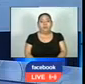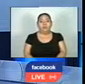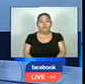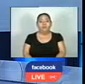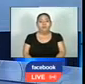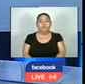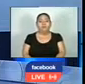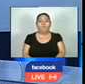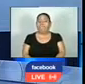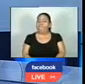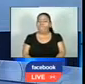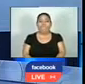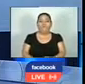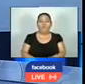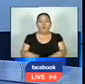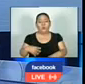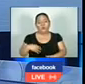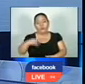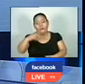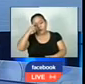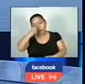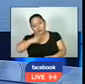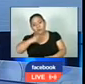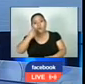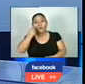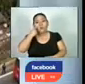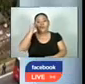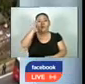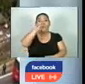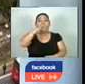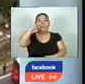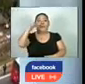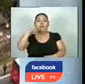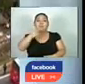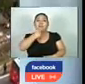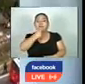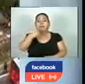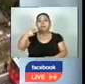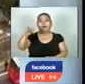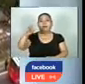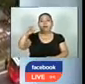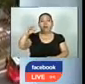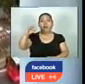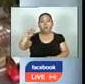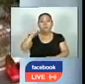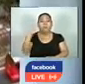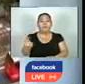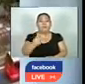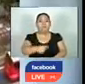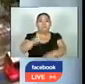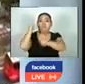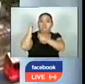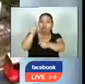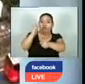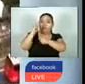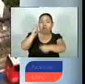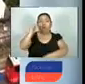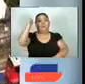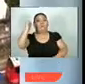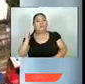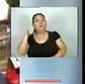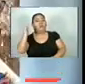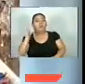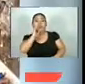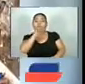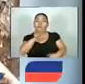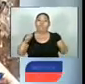La indignación y el luto siguen en las calles de Grecia en señal de protesta. El Sindicato de Trabajadores Ferroviarios ha convocado